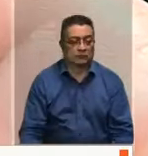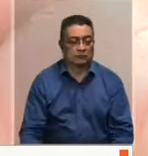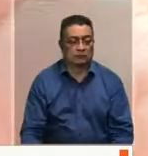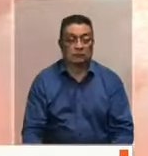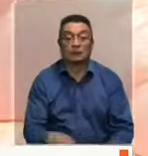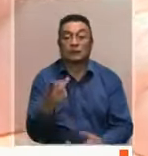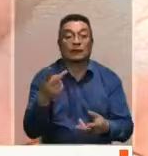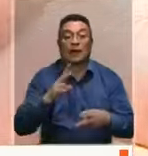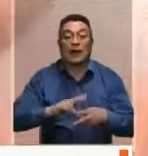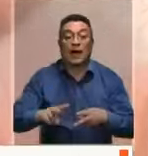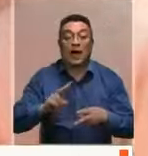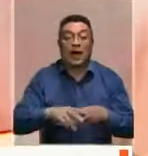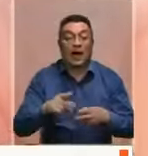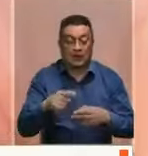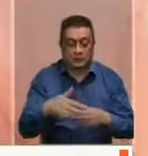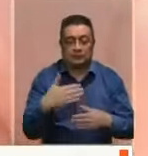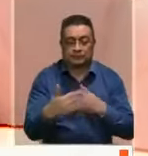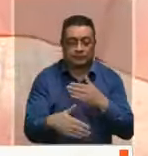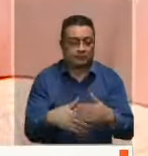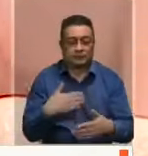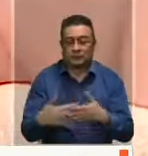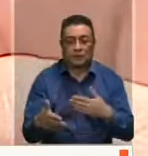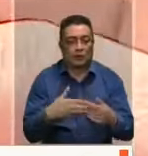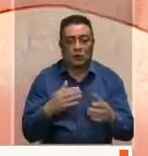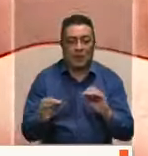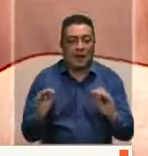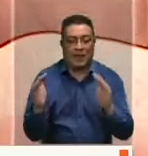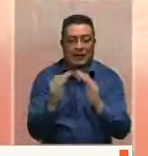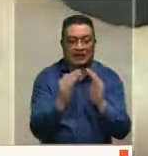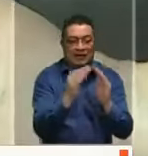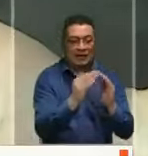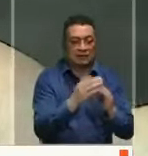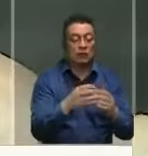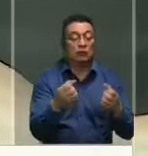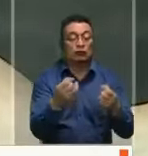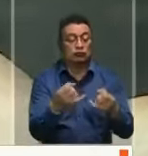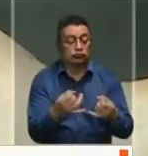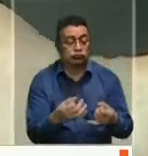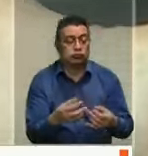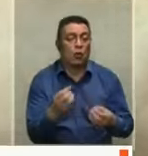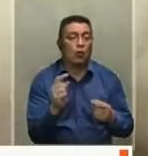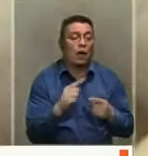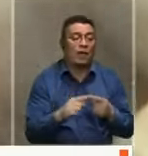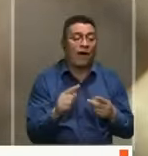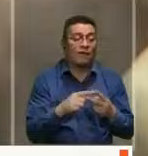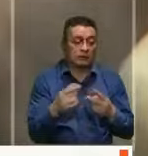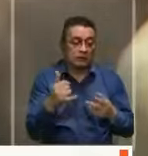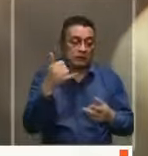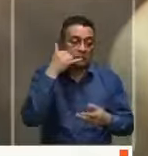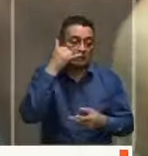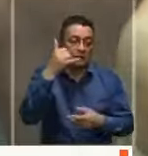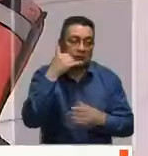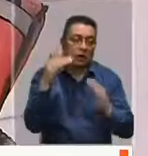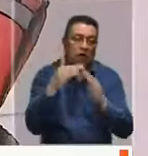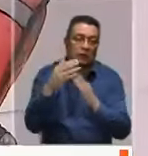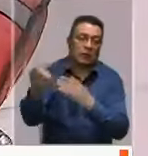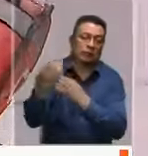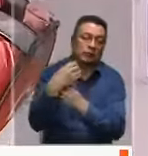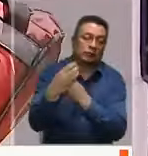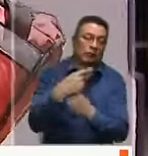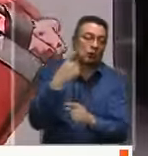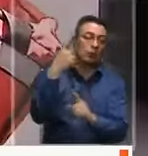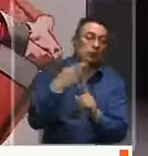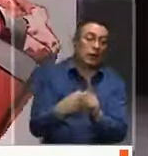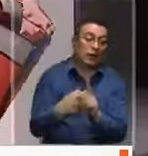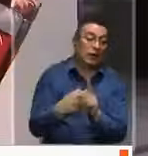Lo que estamos haciendo es una dinámica habitual en algunos hogares. ¿Han calculado cuántas veces han pedido comida a domicilio en un mes?